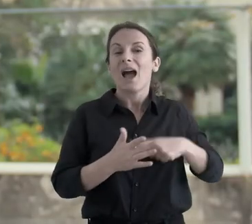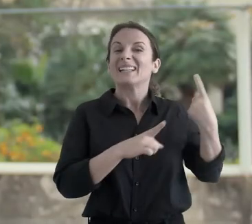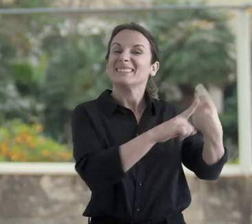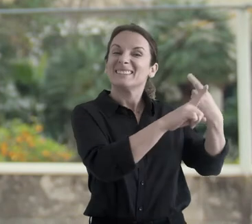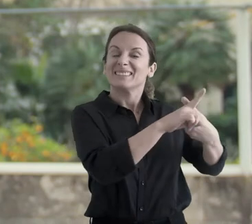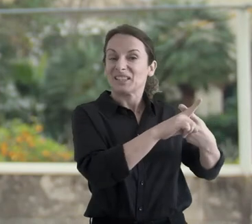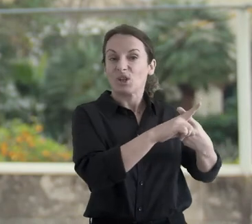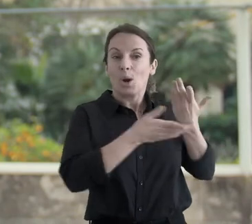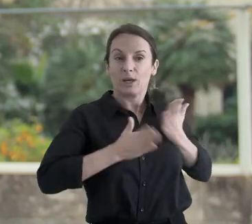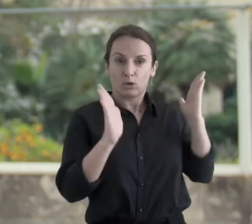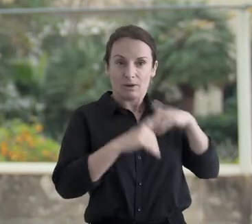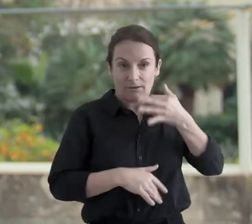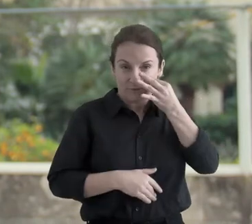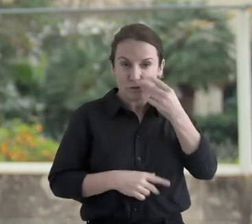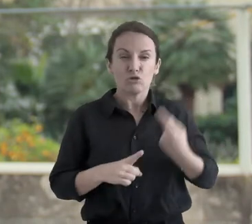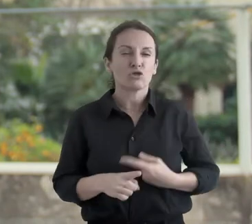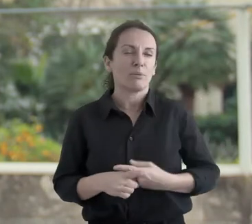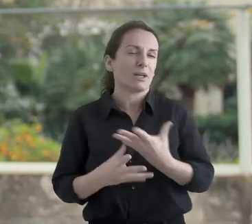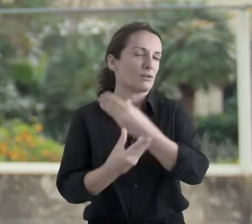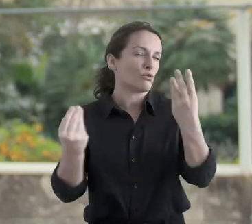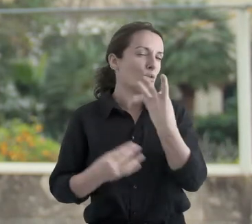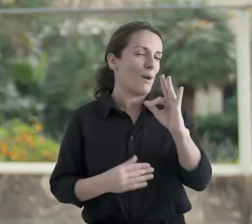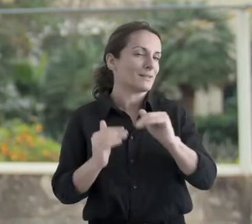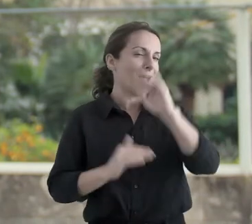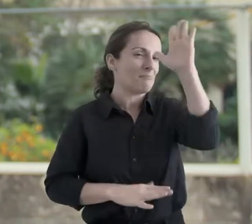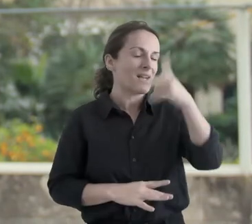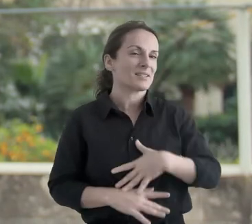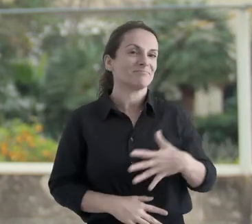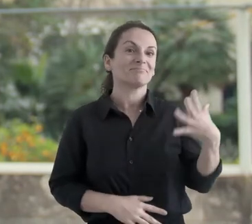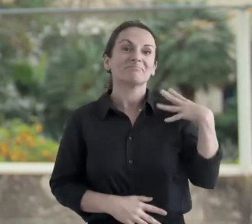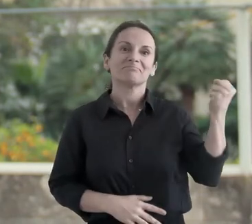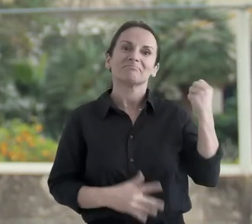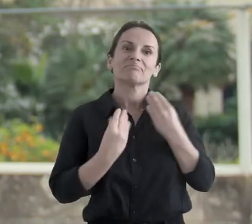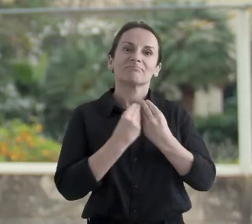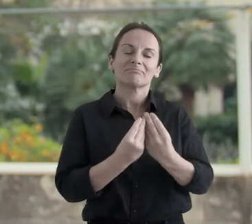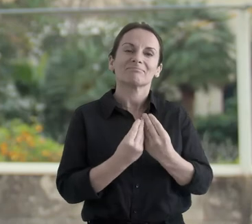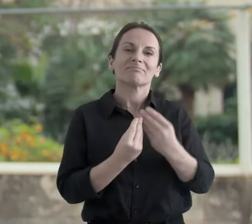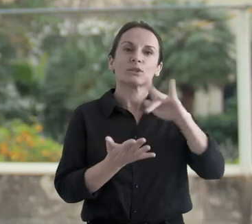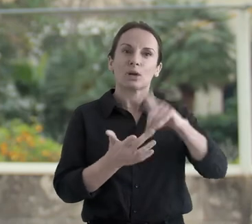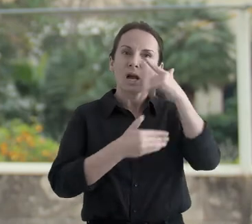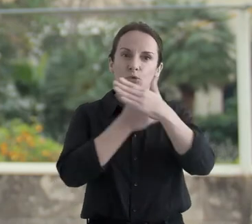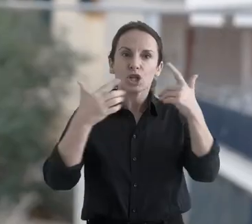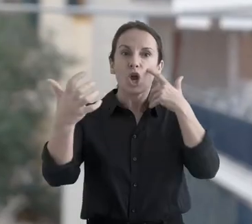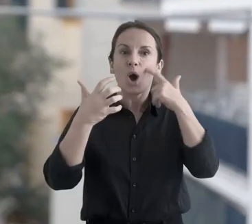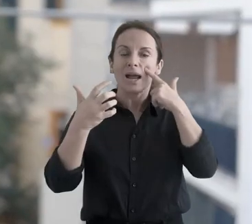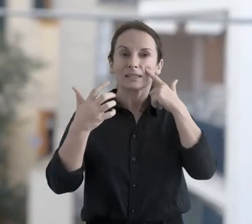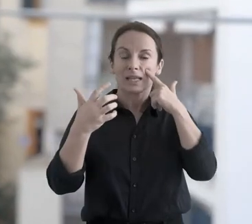museos, porque odiaba ir al Prado. Hasta que un día, unos tíos míos que no tenían hijos, pero tienen cuarenta y tantos